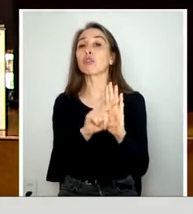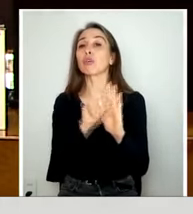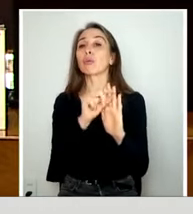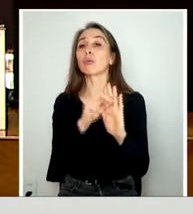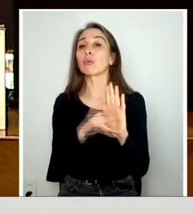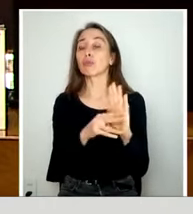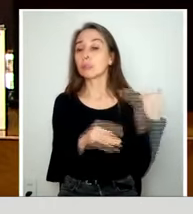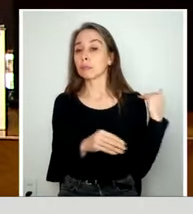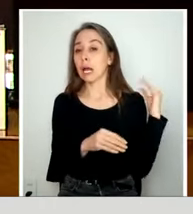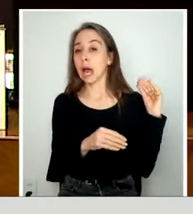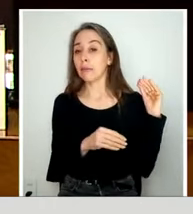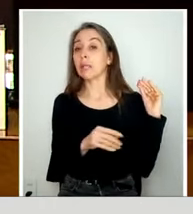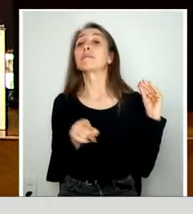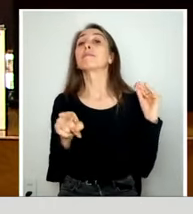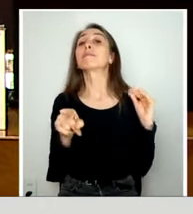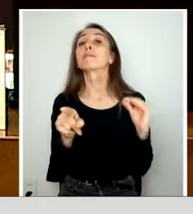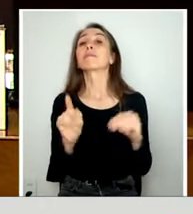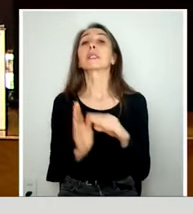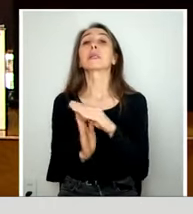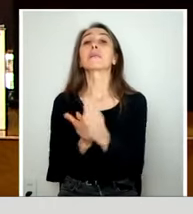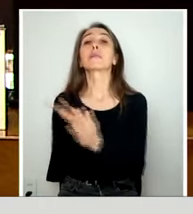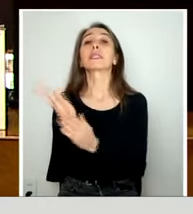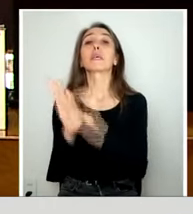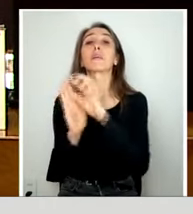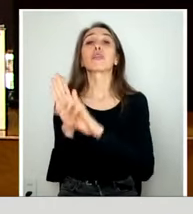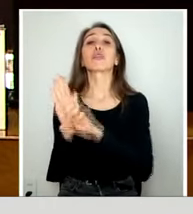entrando en la orden del día